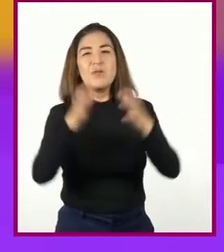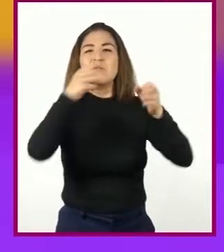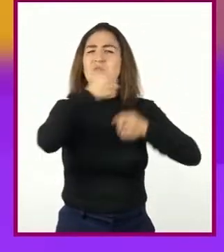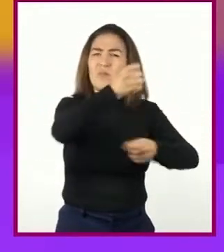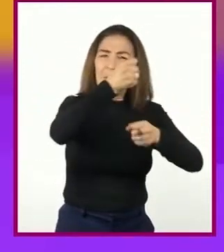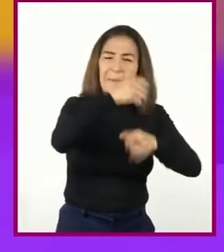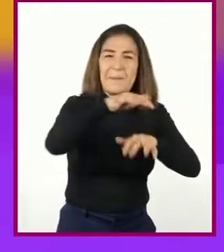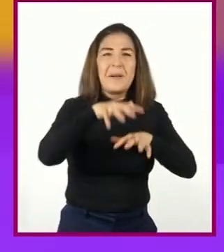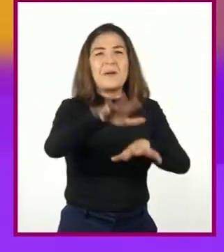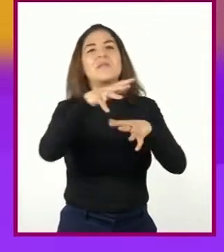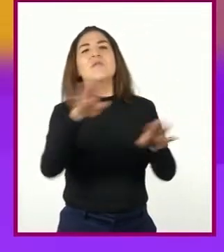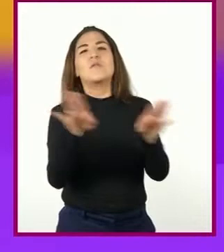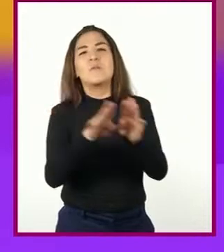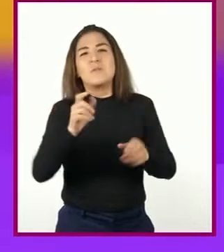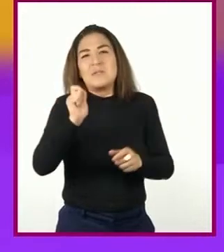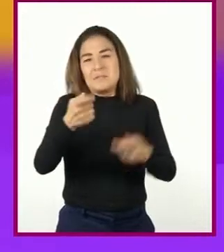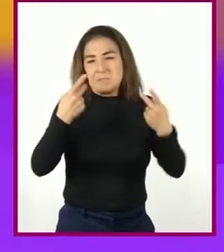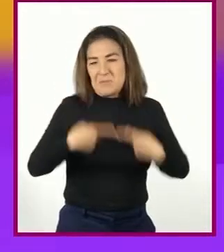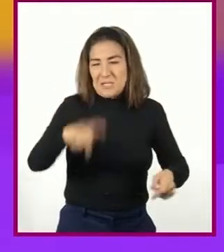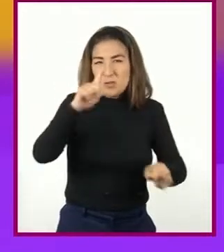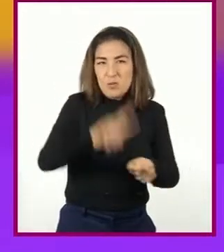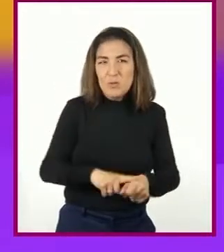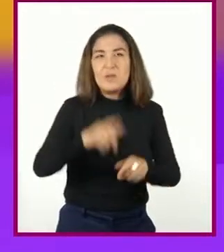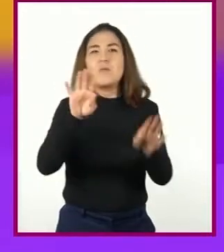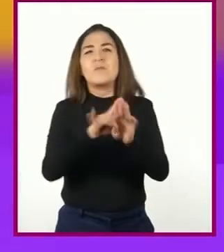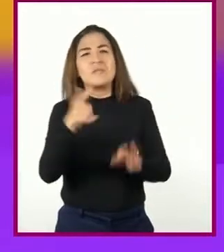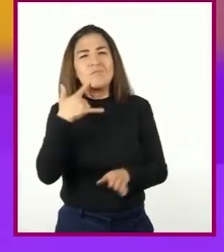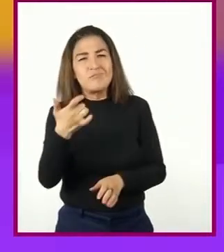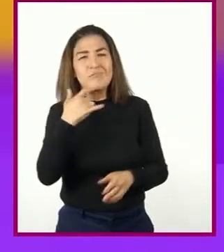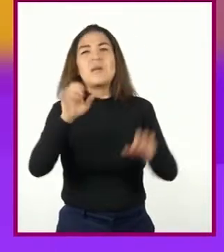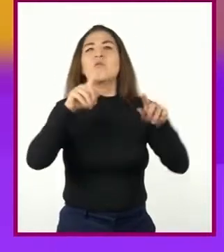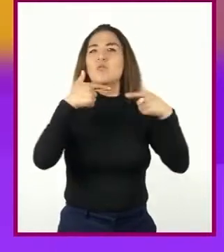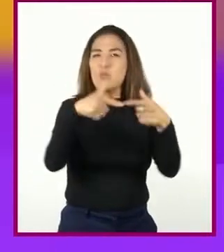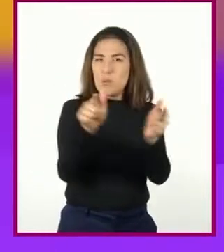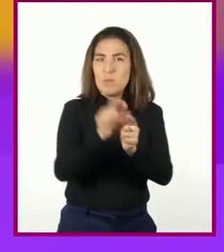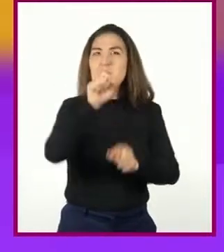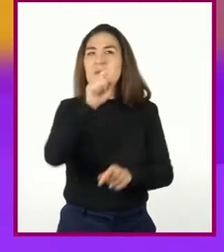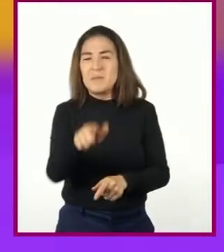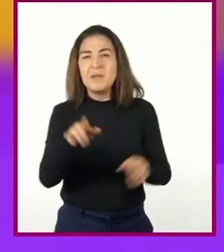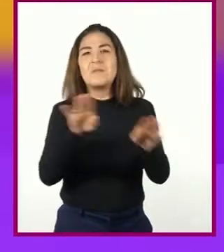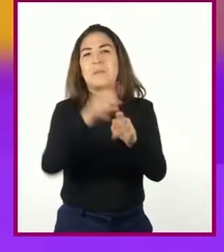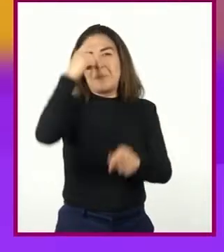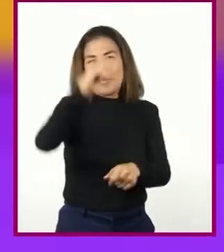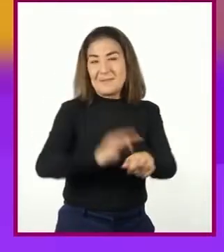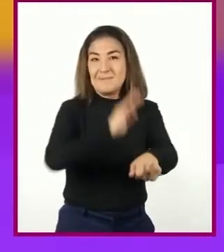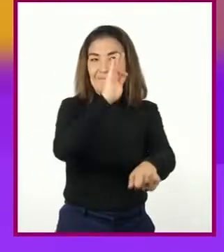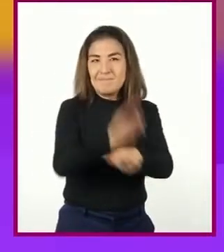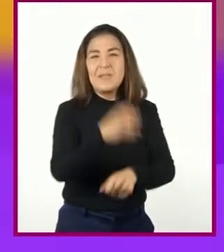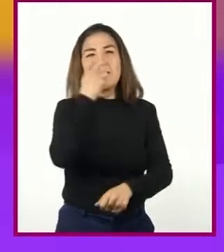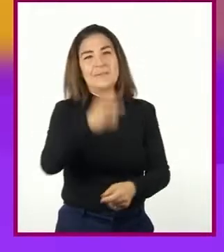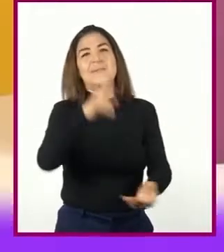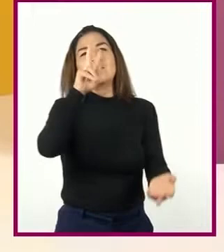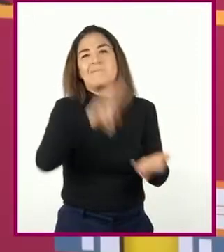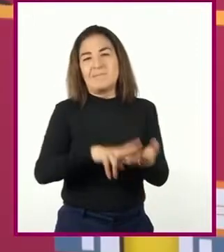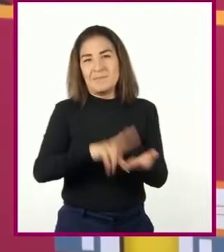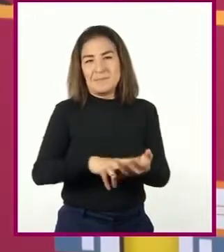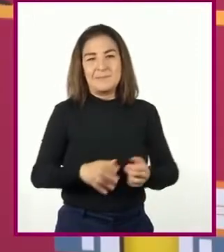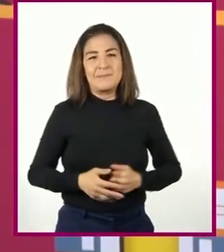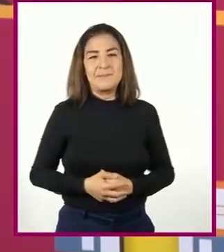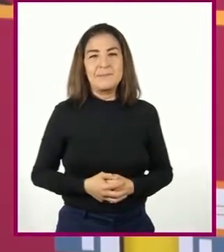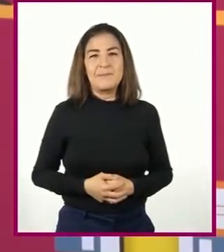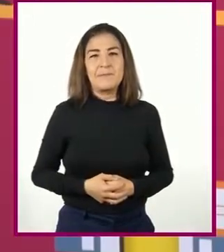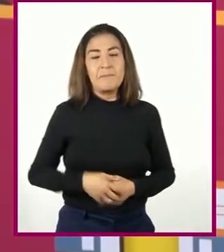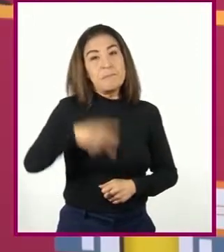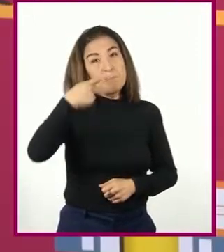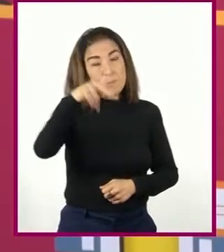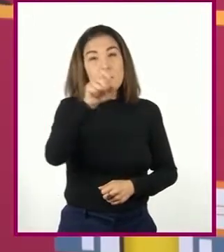sociales, esfuerzos individuales y colectivos, así como muchas acciones más por defenderla y hacerla valer.